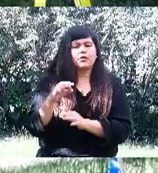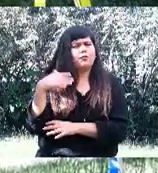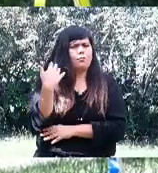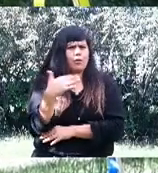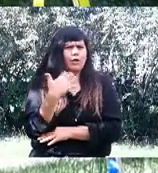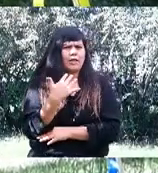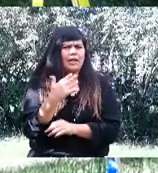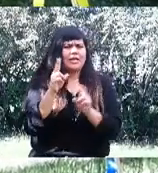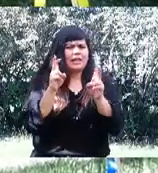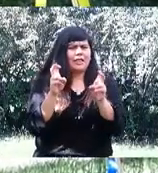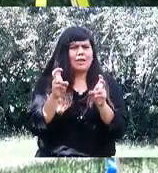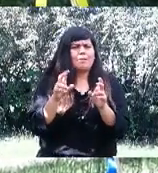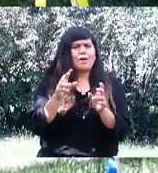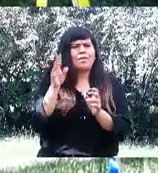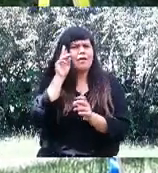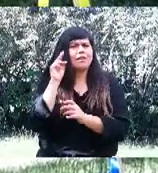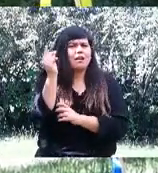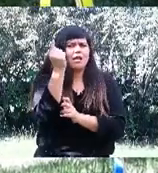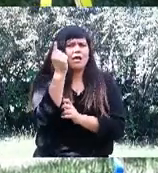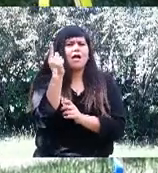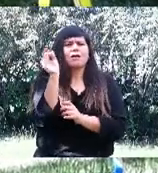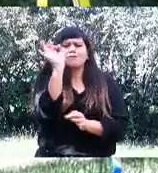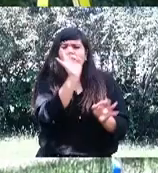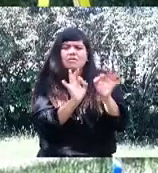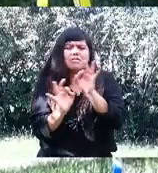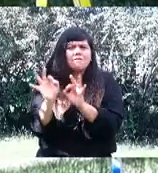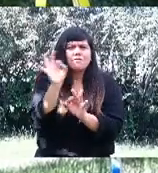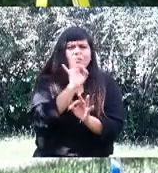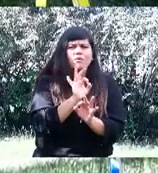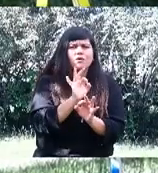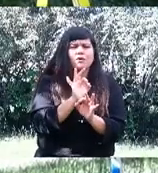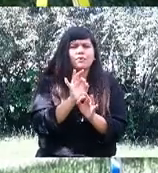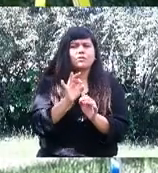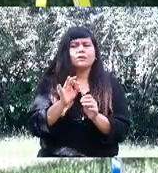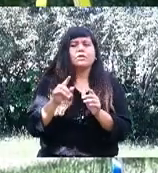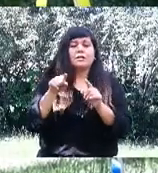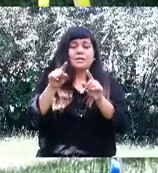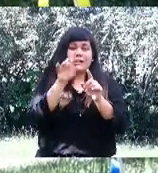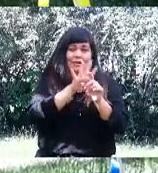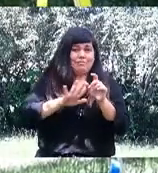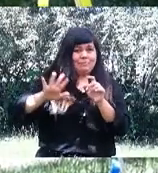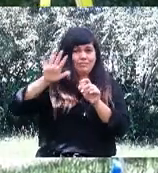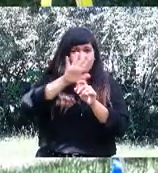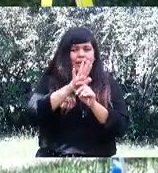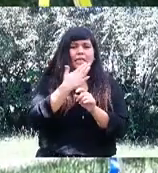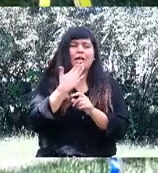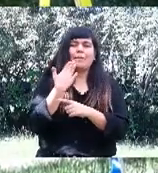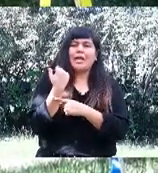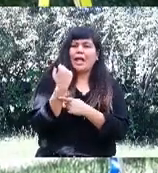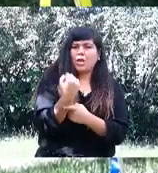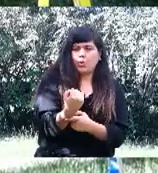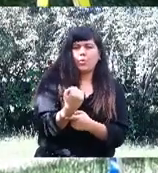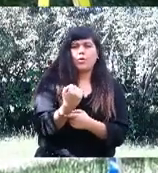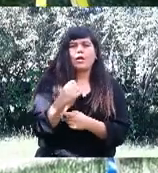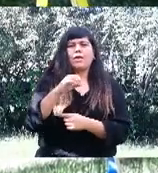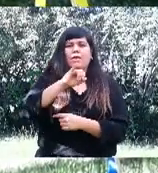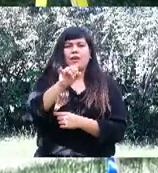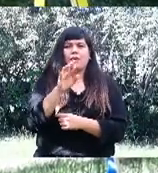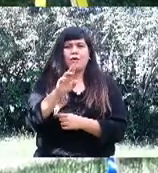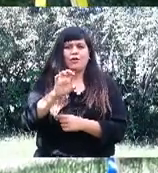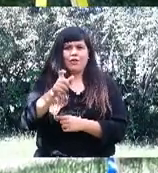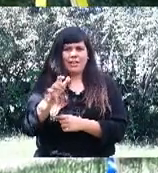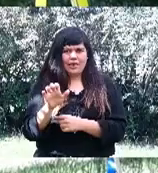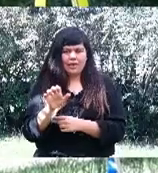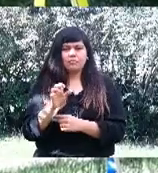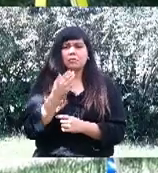conceptualización y y y diseño de este de este espacio también la ayuda también de de Jorge F salía que